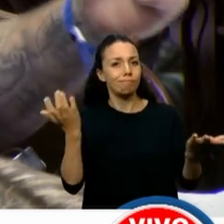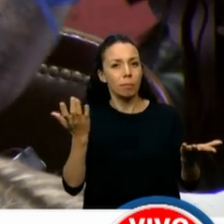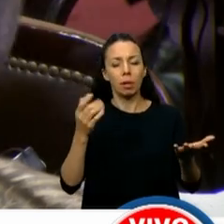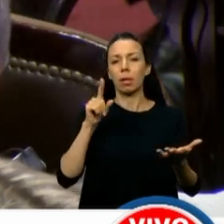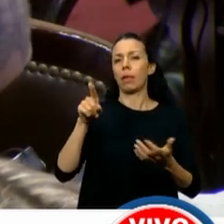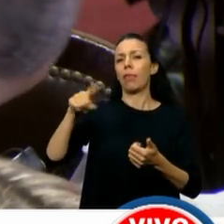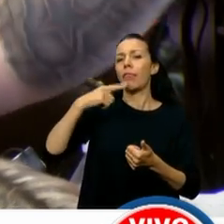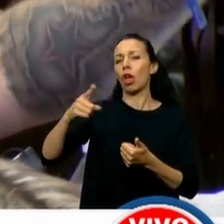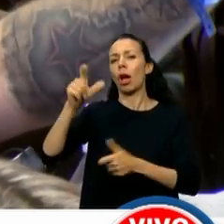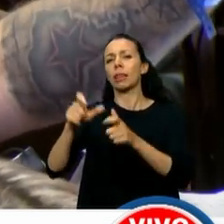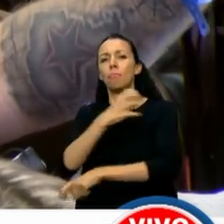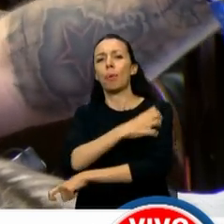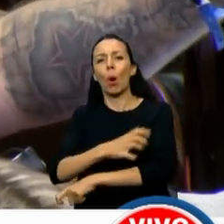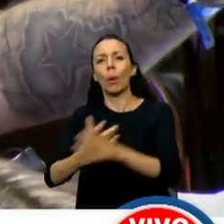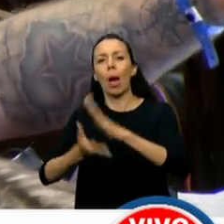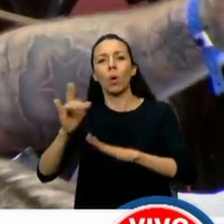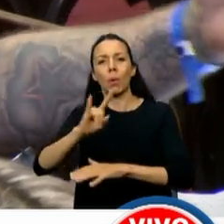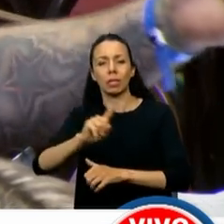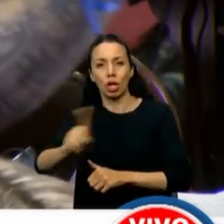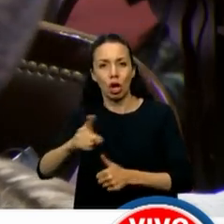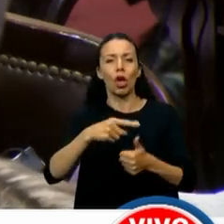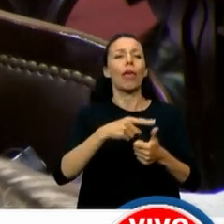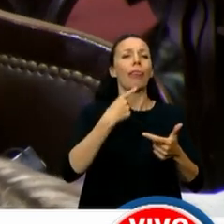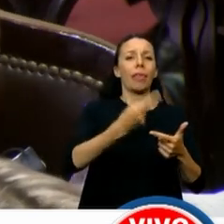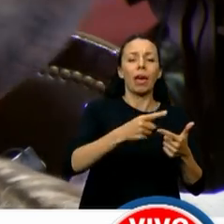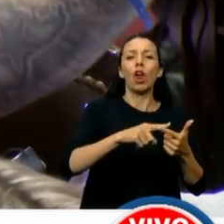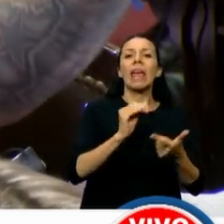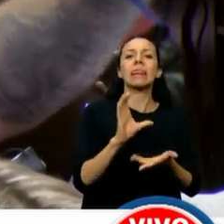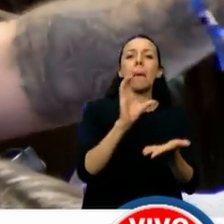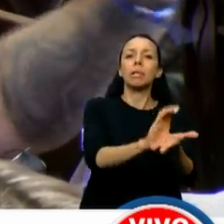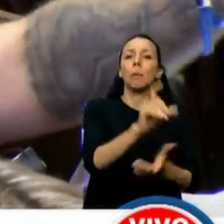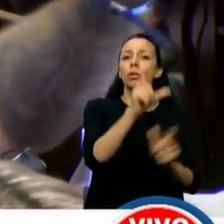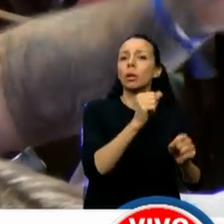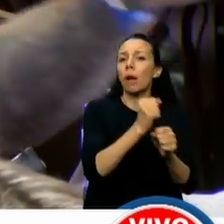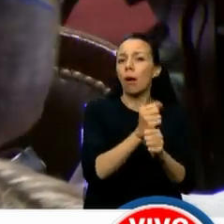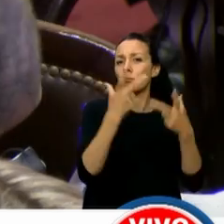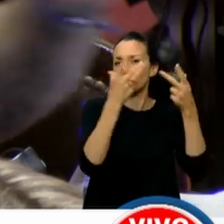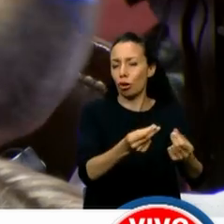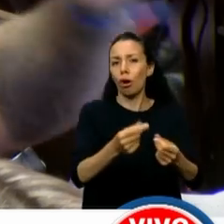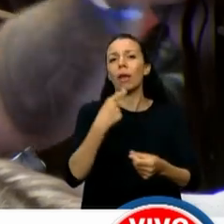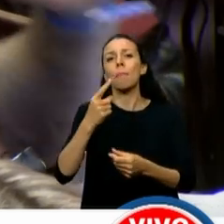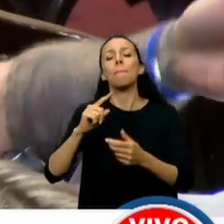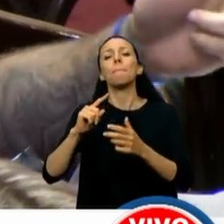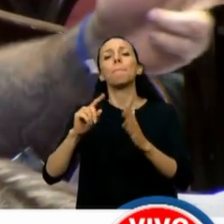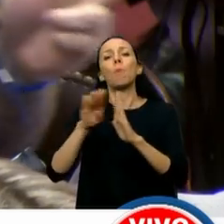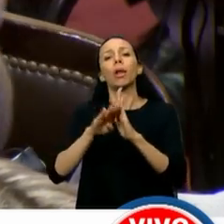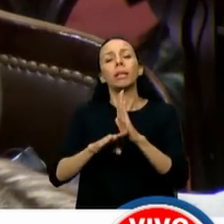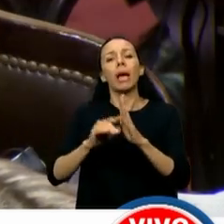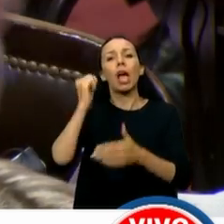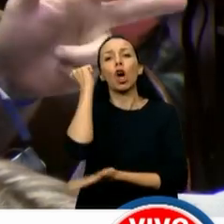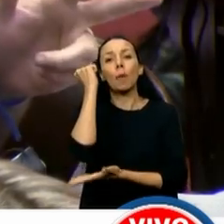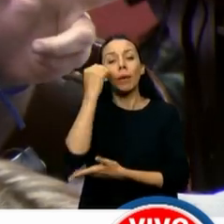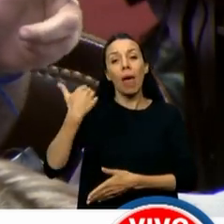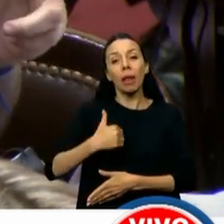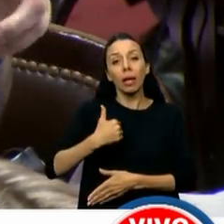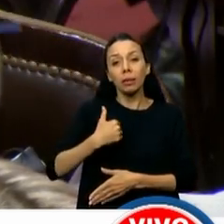que hay que quitarle la indemnización a los trabajadores que dijeron que la mejor política económica de los últimos tiempo de la argentina era